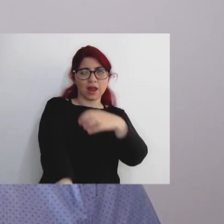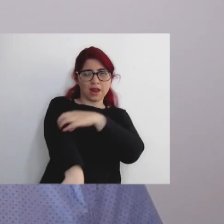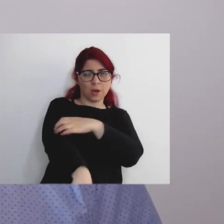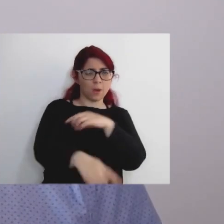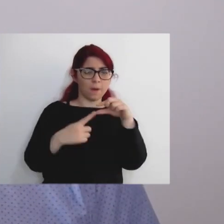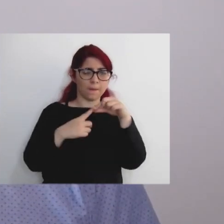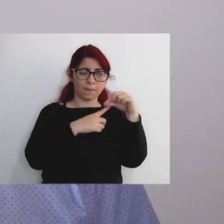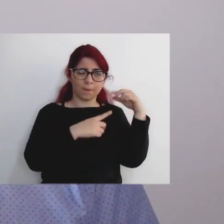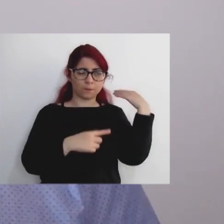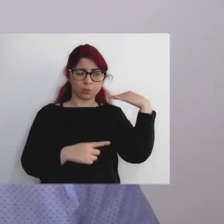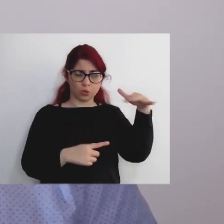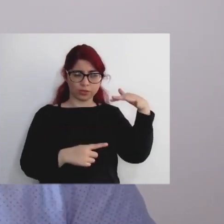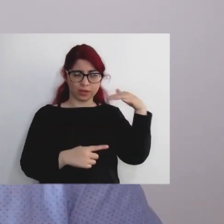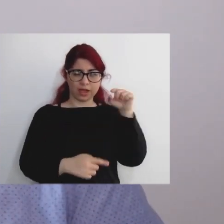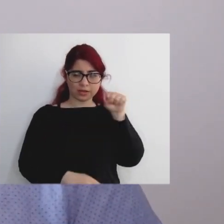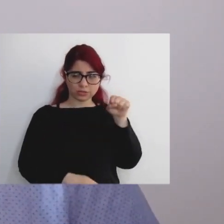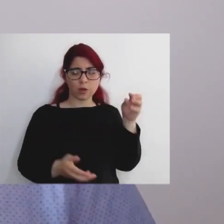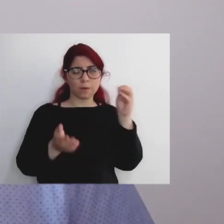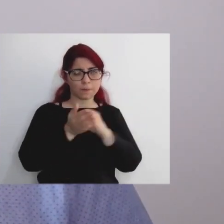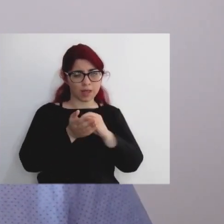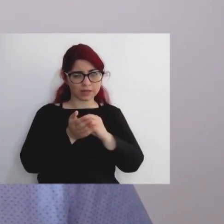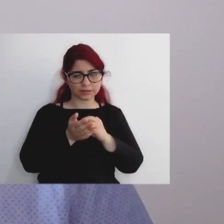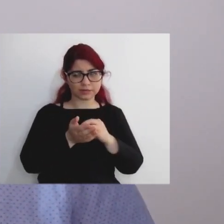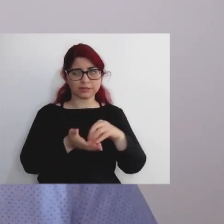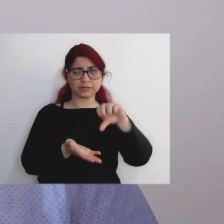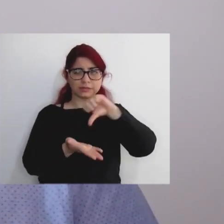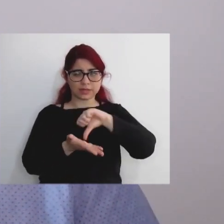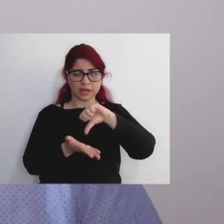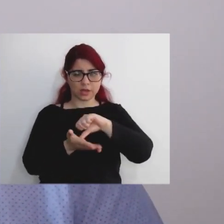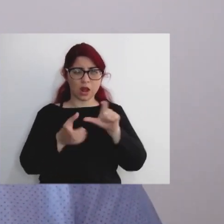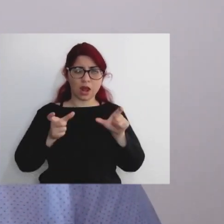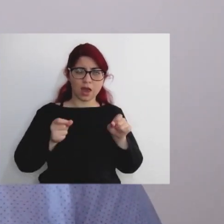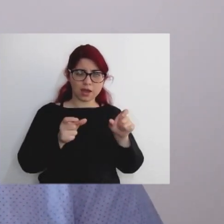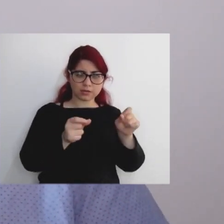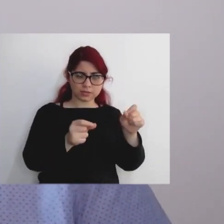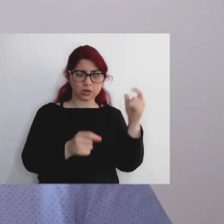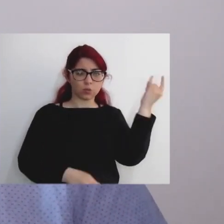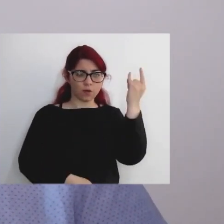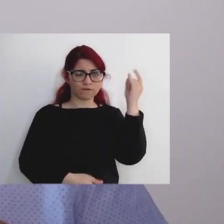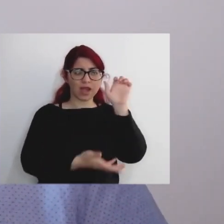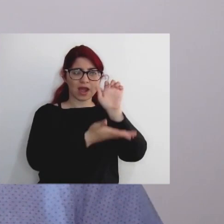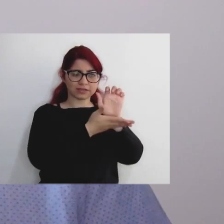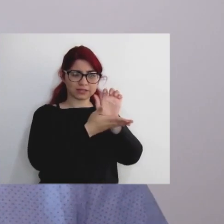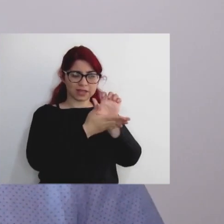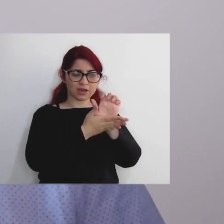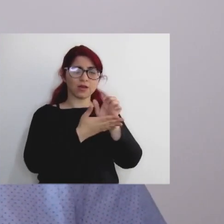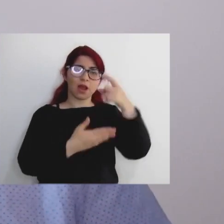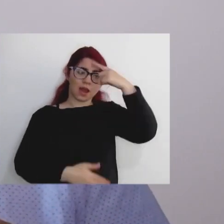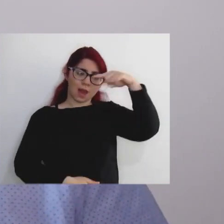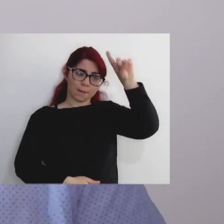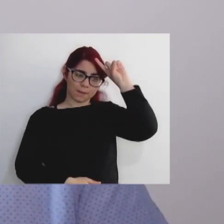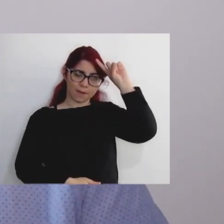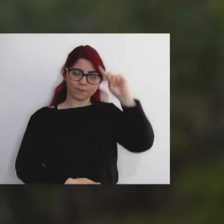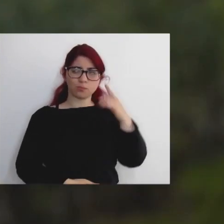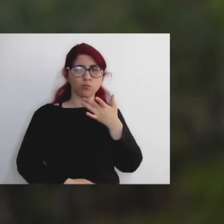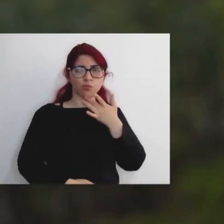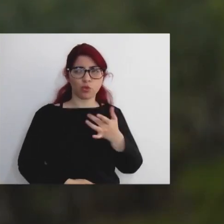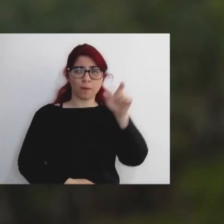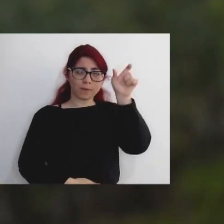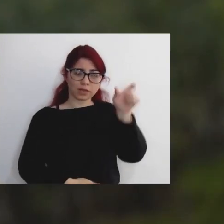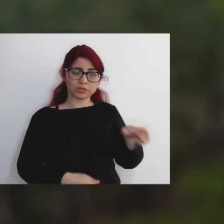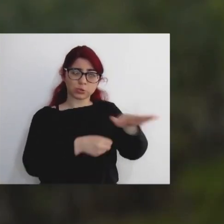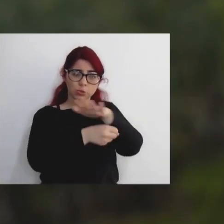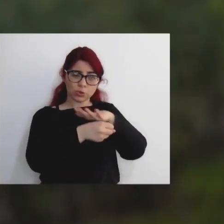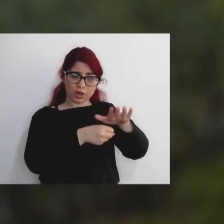La región primero, vamos por más, un centro oncológico y una universidad estatal para Calama. Porque